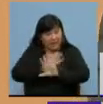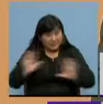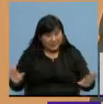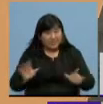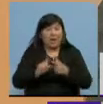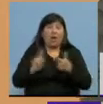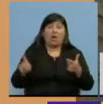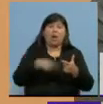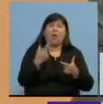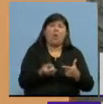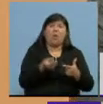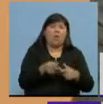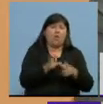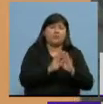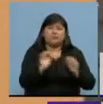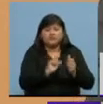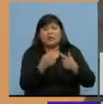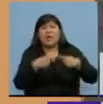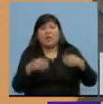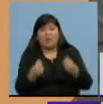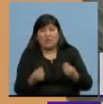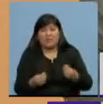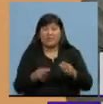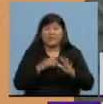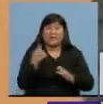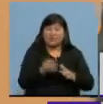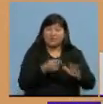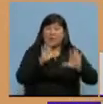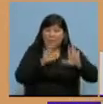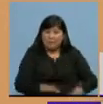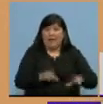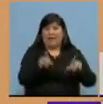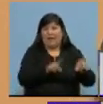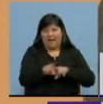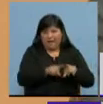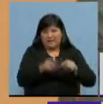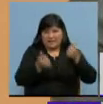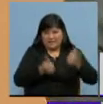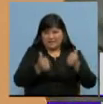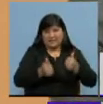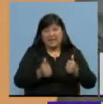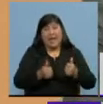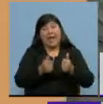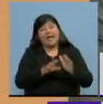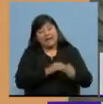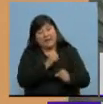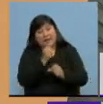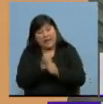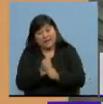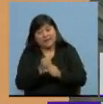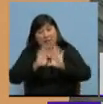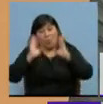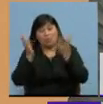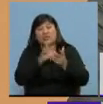termine. Volvemos a arrancar a competir ya el Mundial terminado. Pero seguramente va a ser por esta carrera y ya después volverá el auto